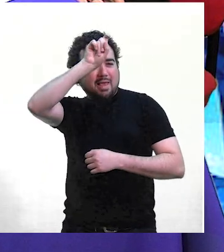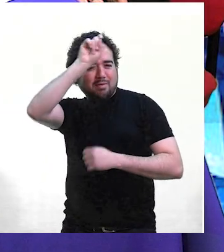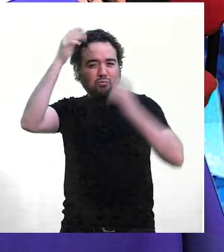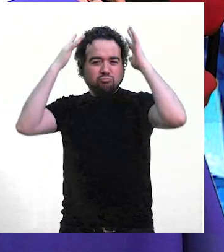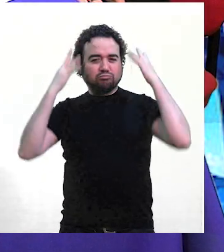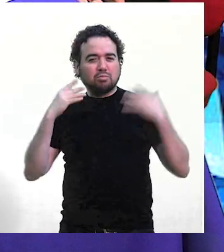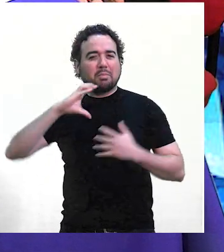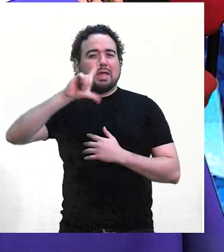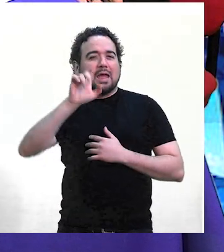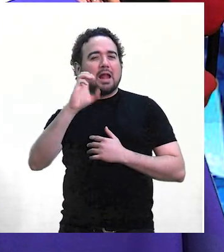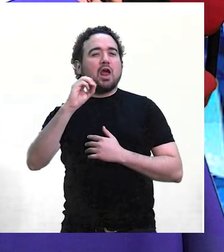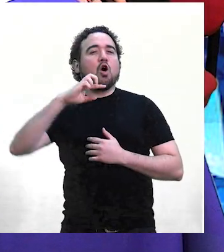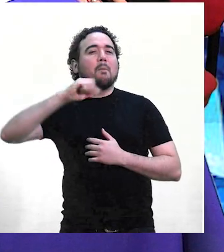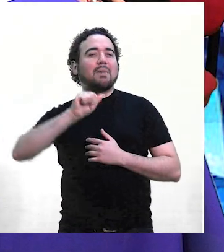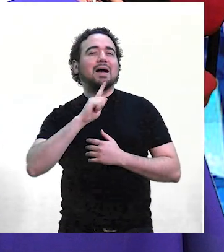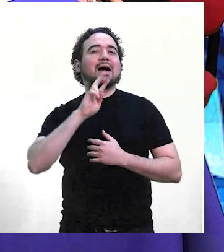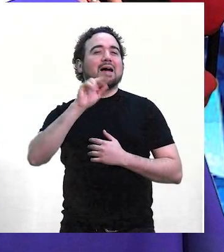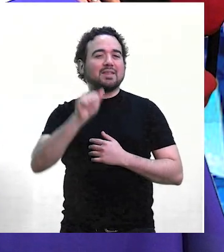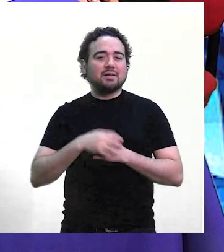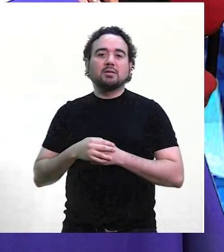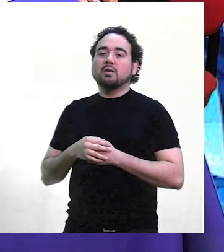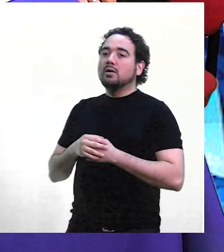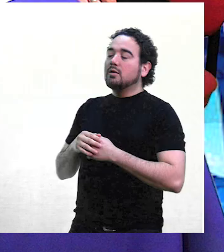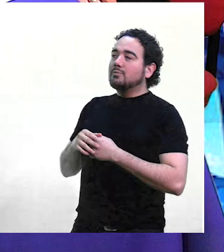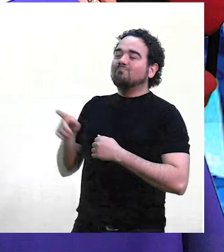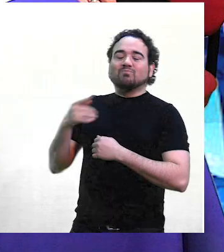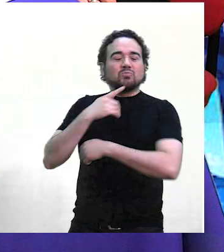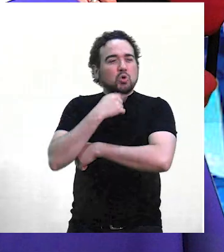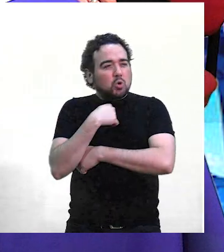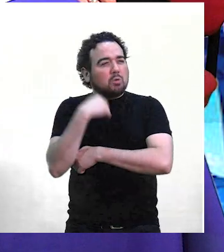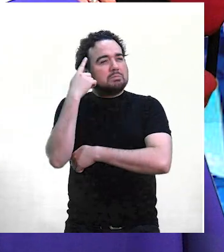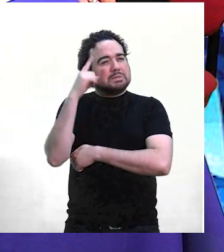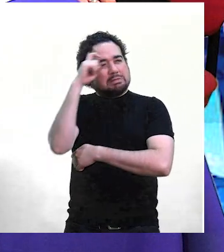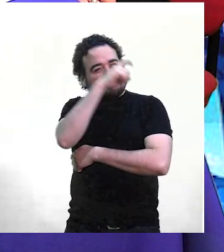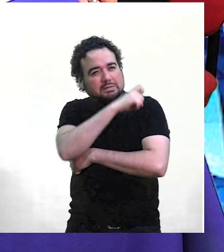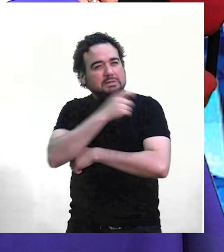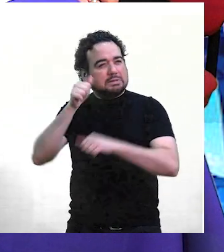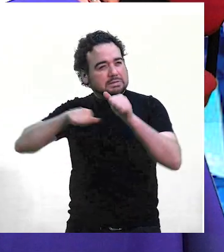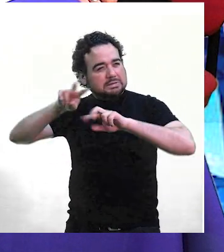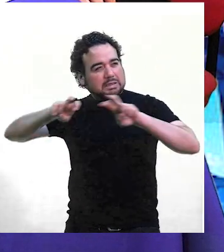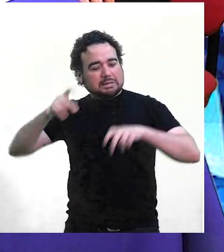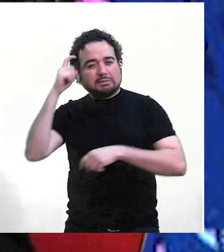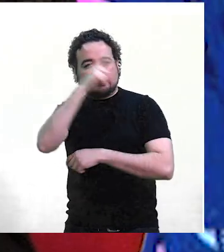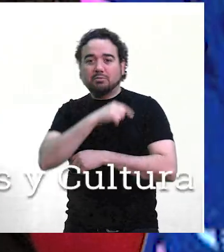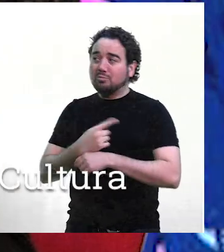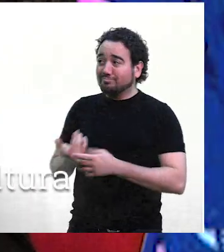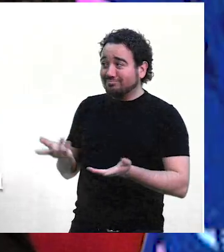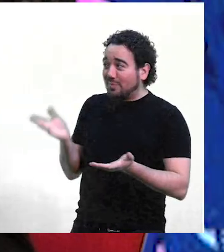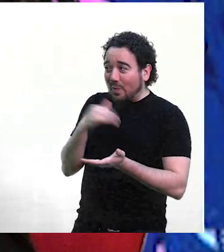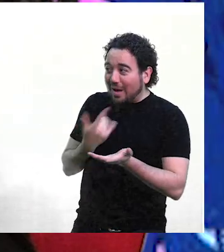Cleopatra. No, yo rápido digo como, en la ciencia está difícil. Ninguna. Siempre hay que rebuscarla. Ya, es que